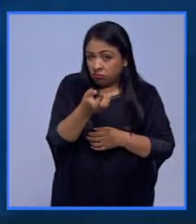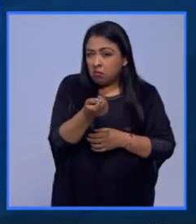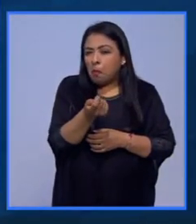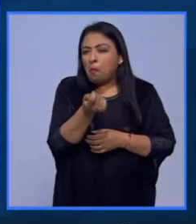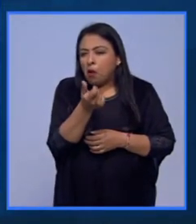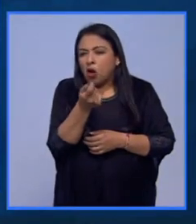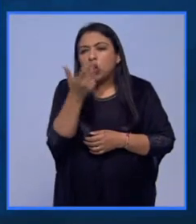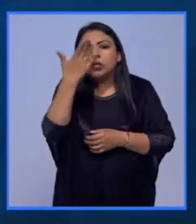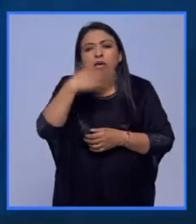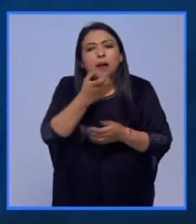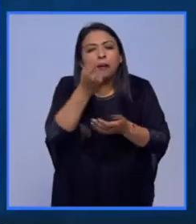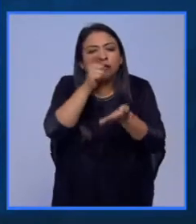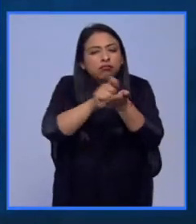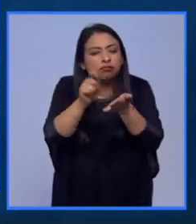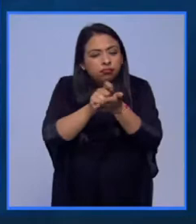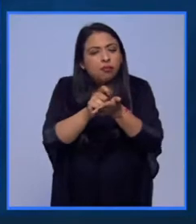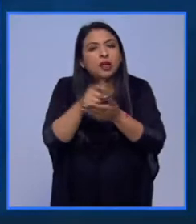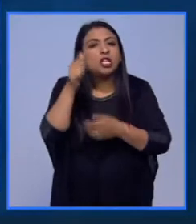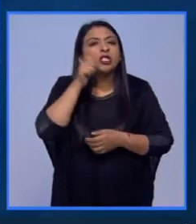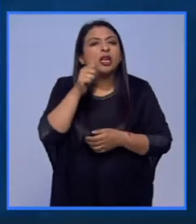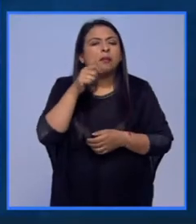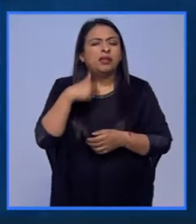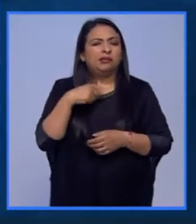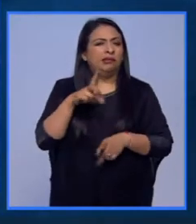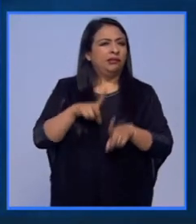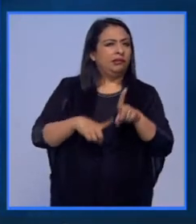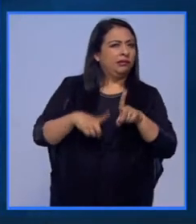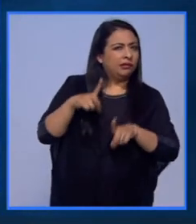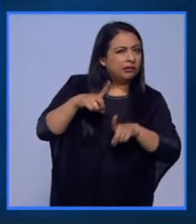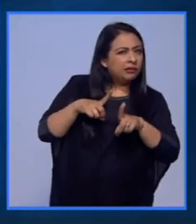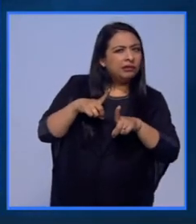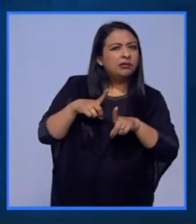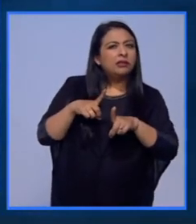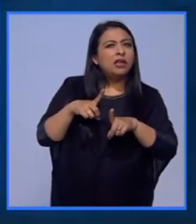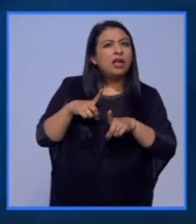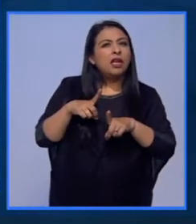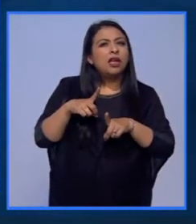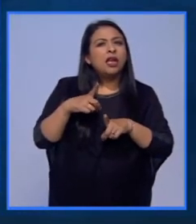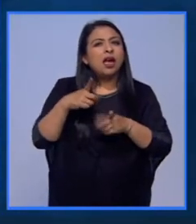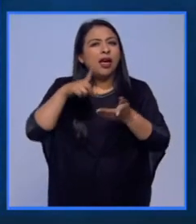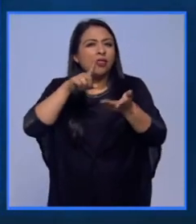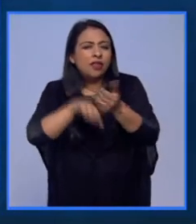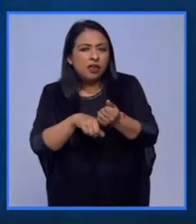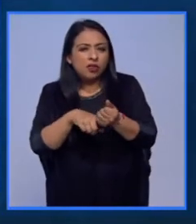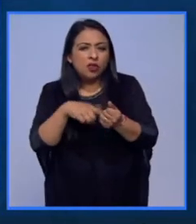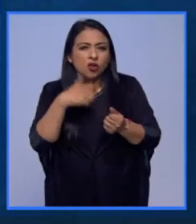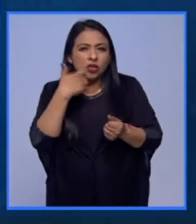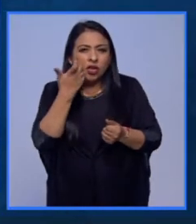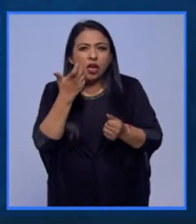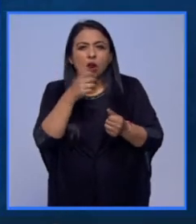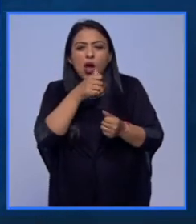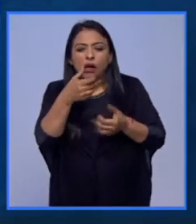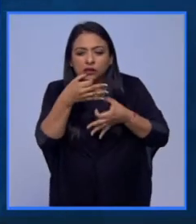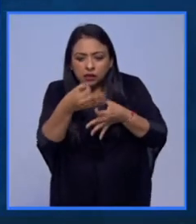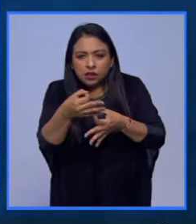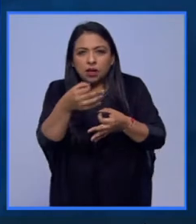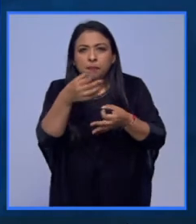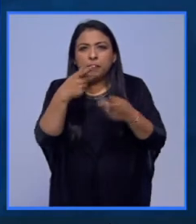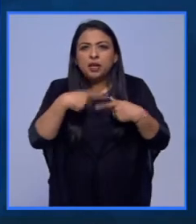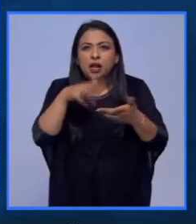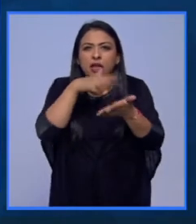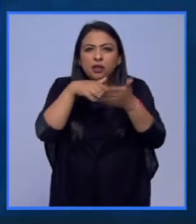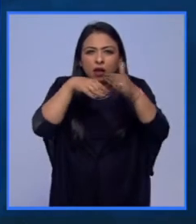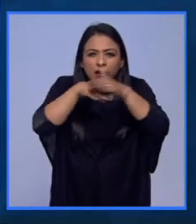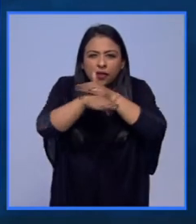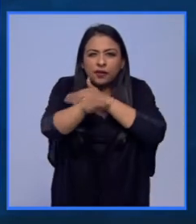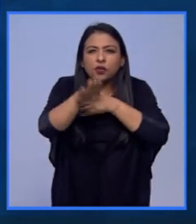sobre ella. Y siempre hay la incertidumbre. Lo trato de internar al lector en un